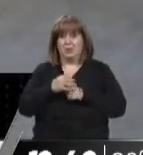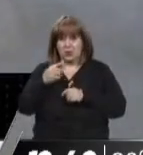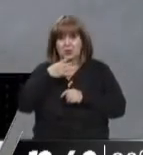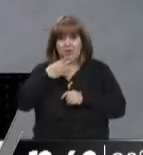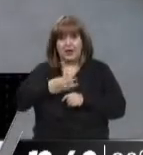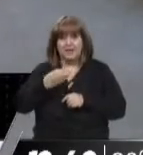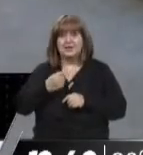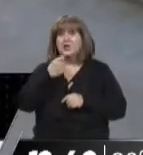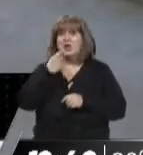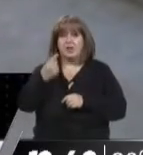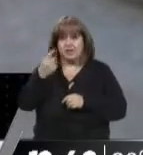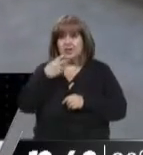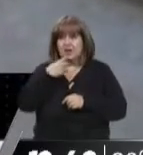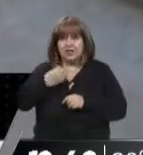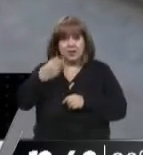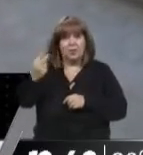mí.